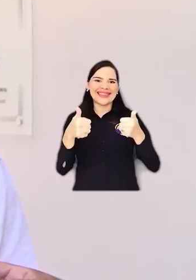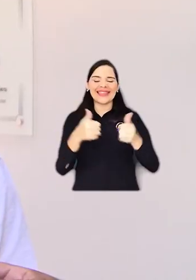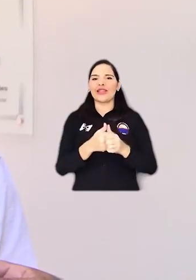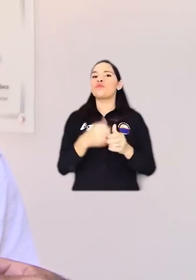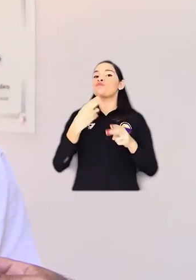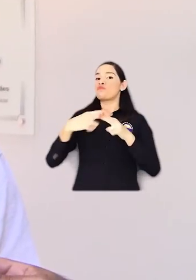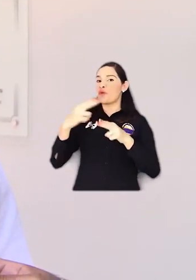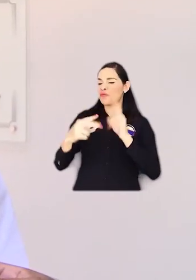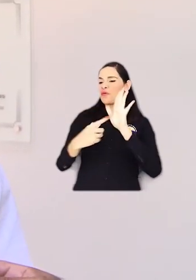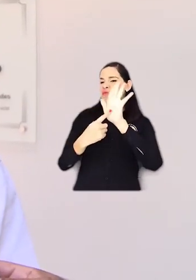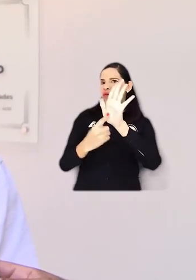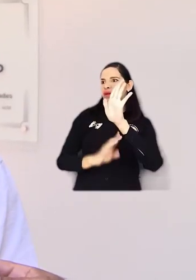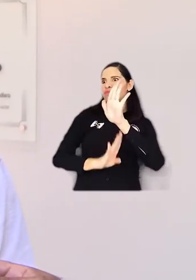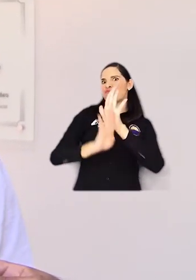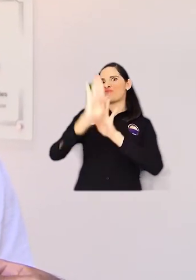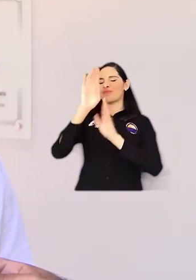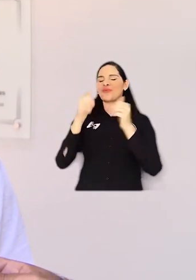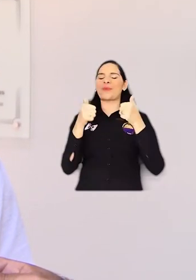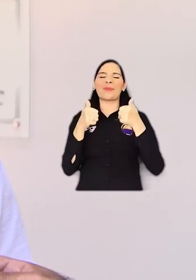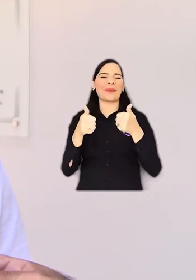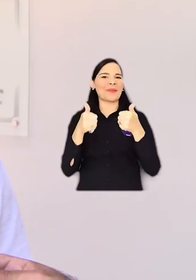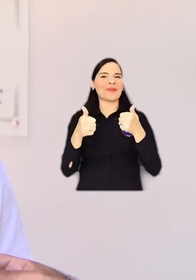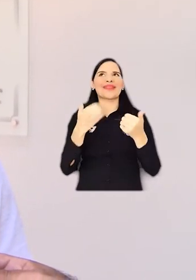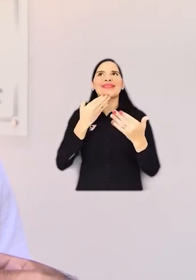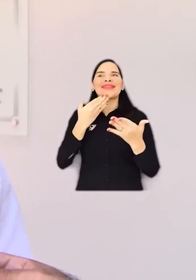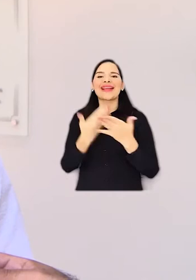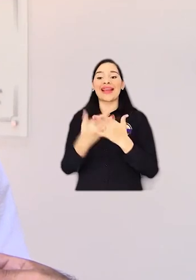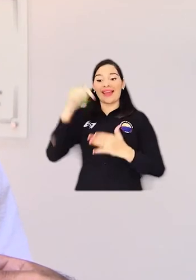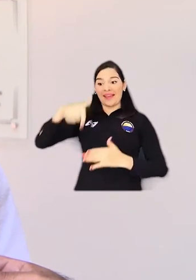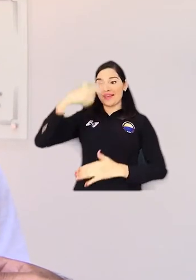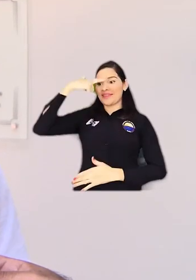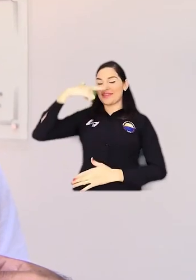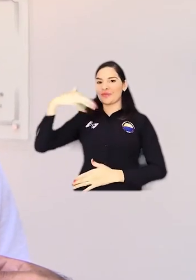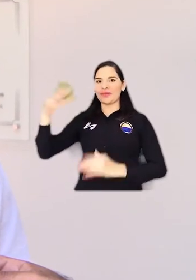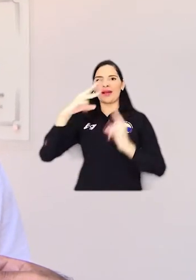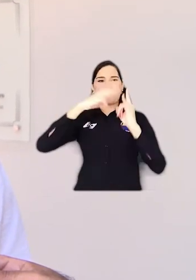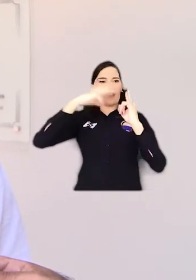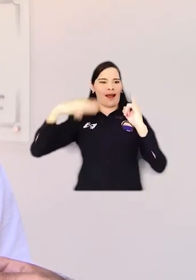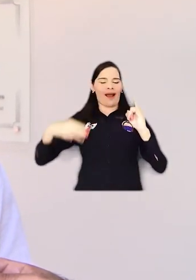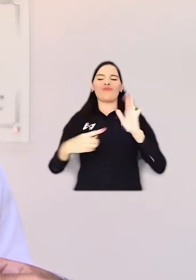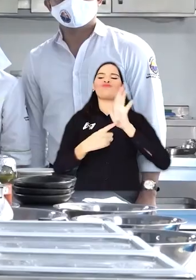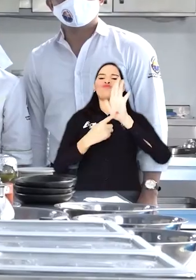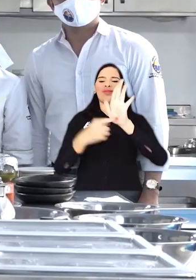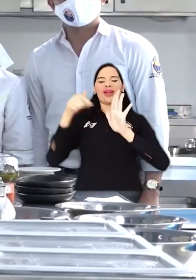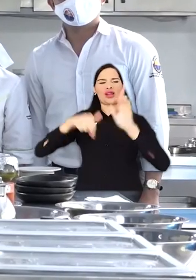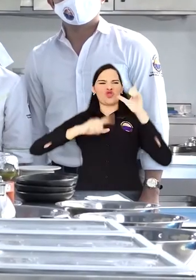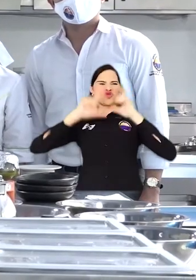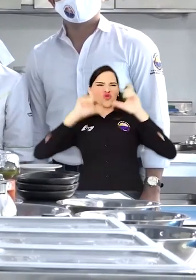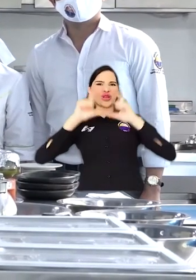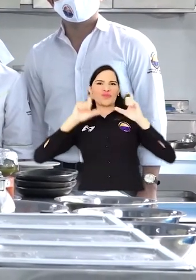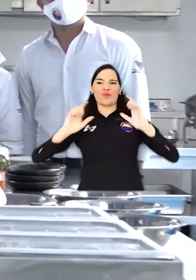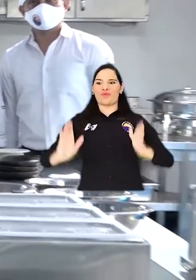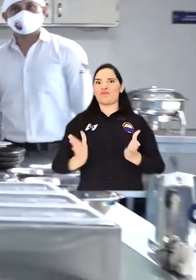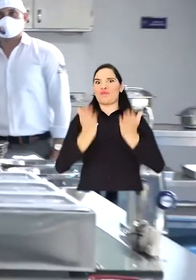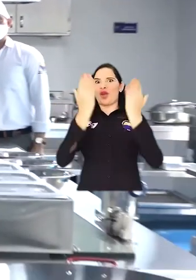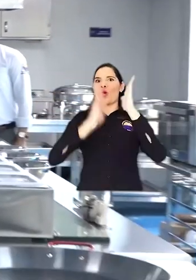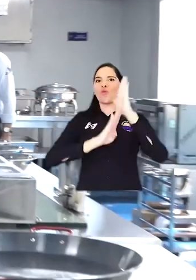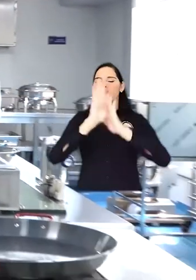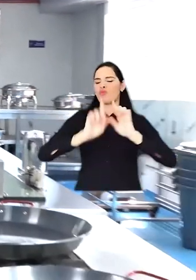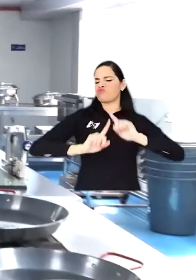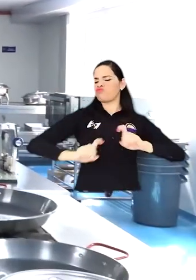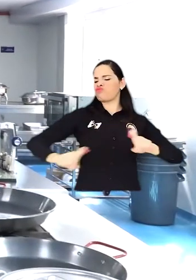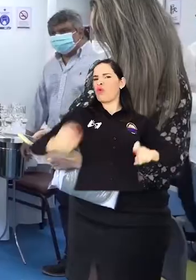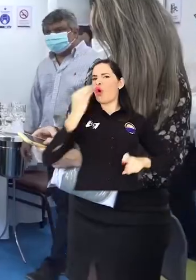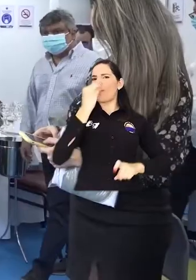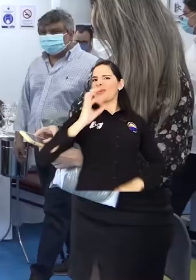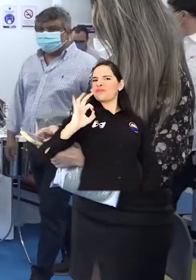muy pronto y qué bueno que ya Santa Marta y la Universidad Magdalena pueda contribuir en el centro del turismo, especialmente preparando una gastronomía de alta